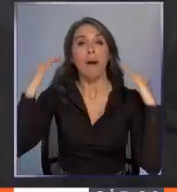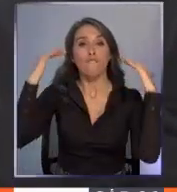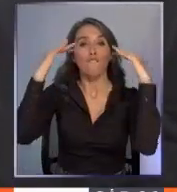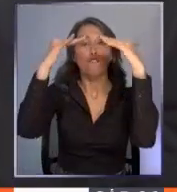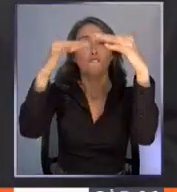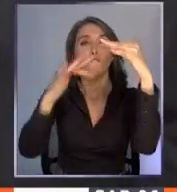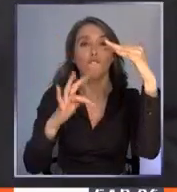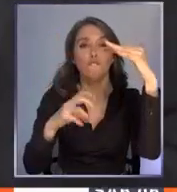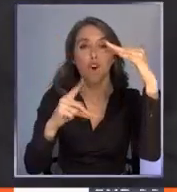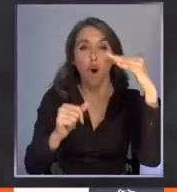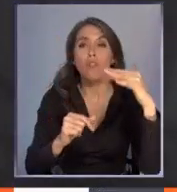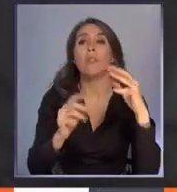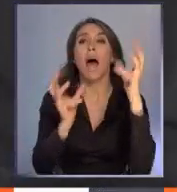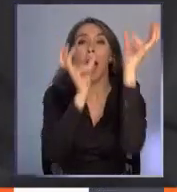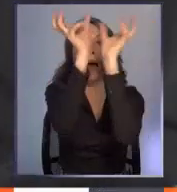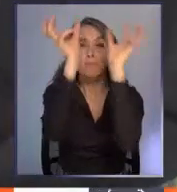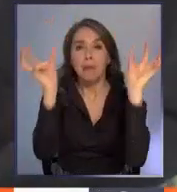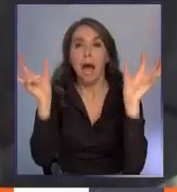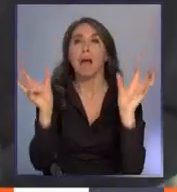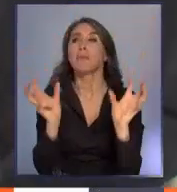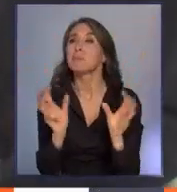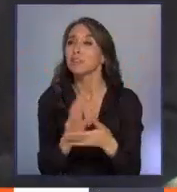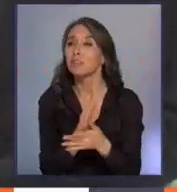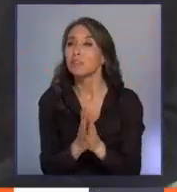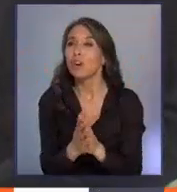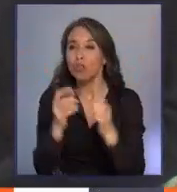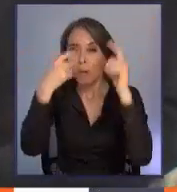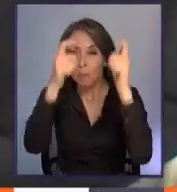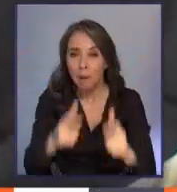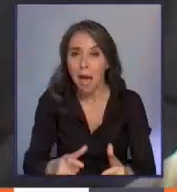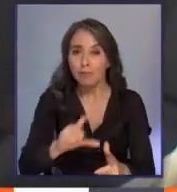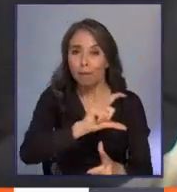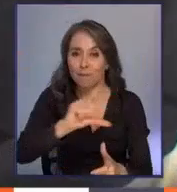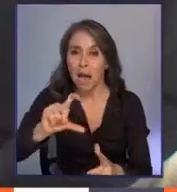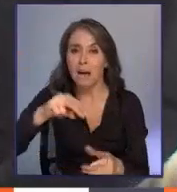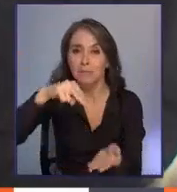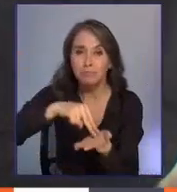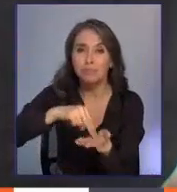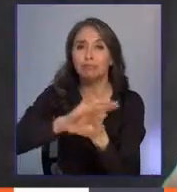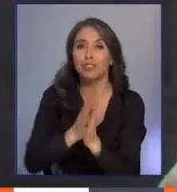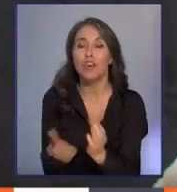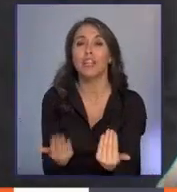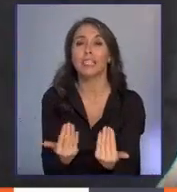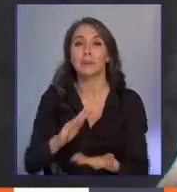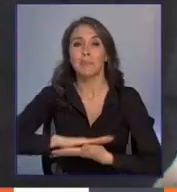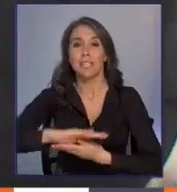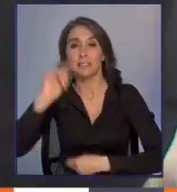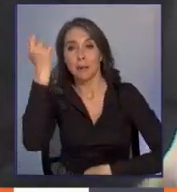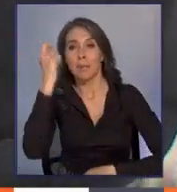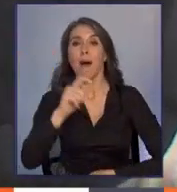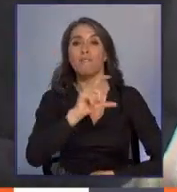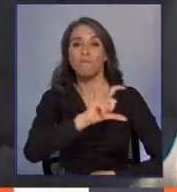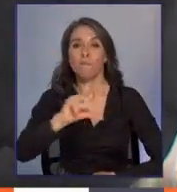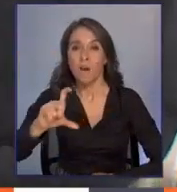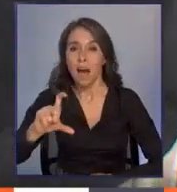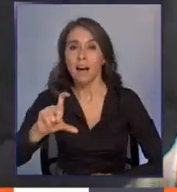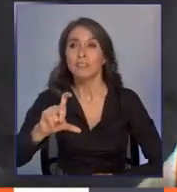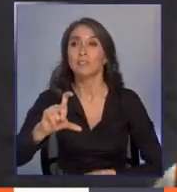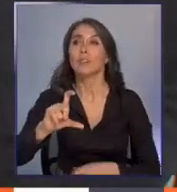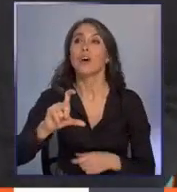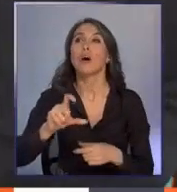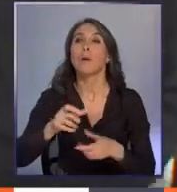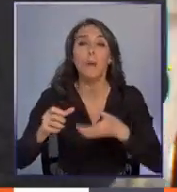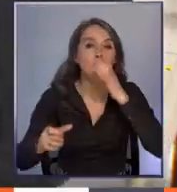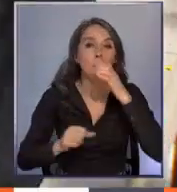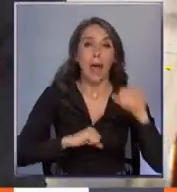adornos, tenemos también todo lo que es el menaje necesario para lo que es fiestas patrias, principalmente lo que son vasos, el vaso para el